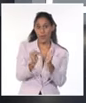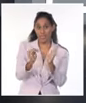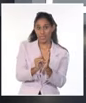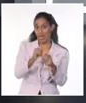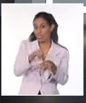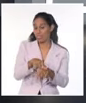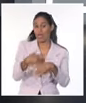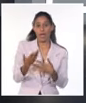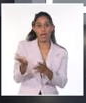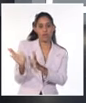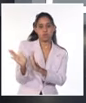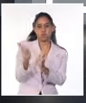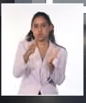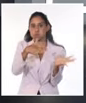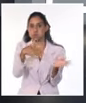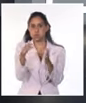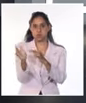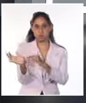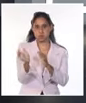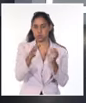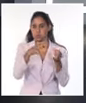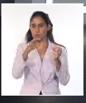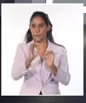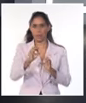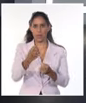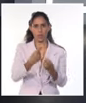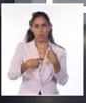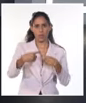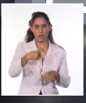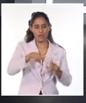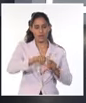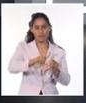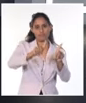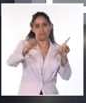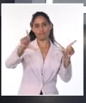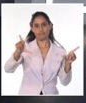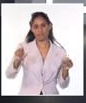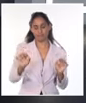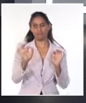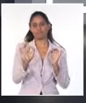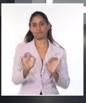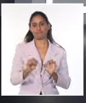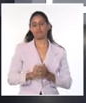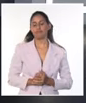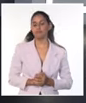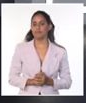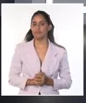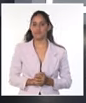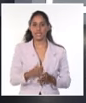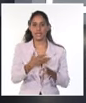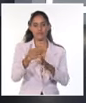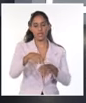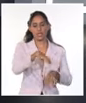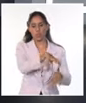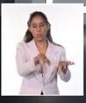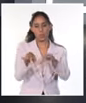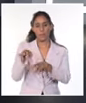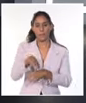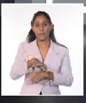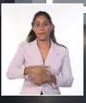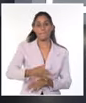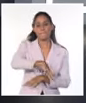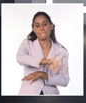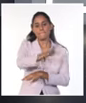brisas en zonas de todo el litoral de nuestro archipiélago tendremos mar tranquila en todos